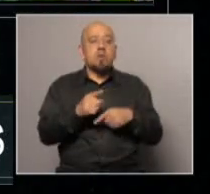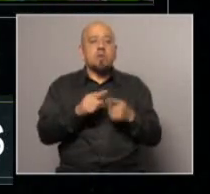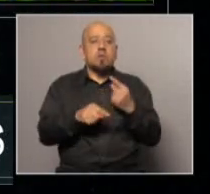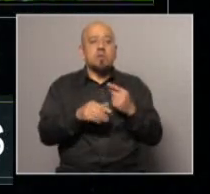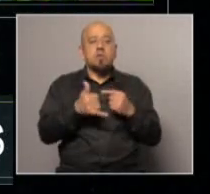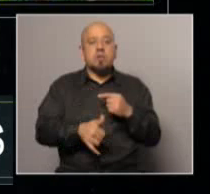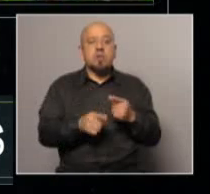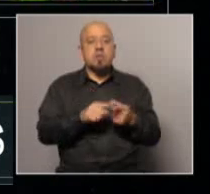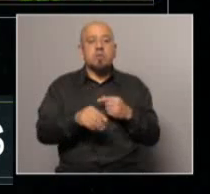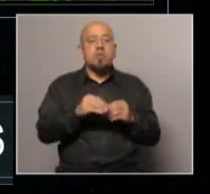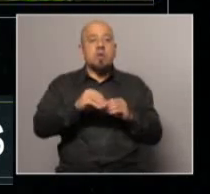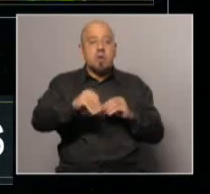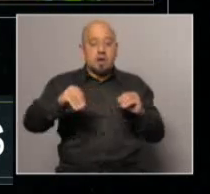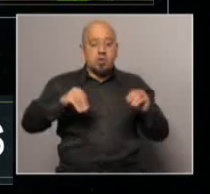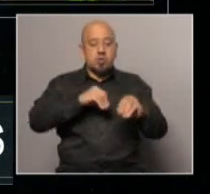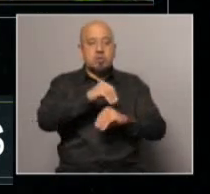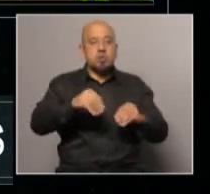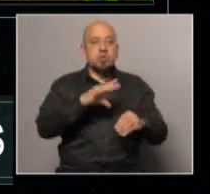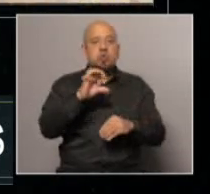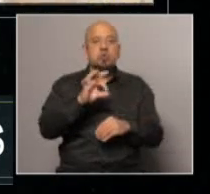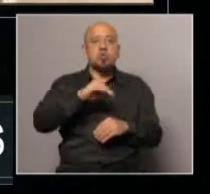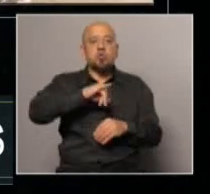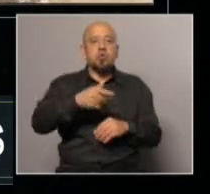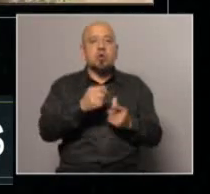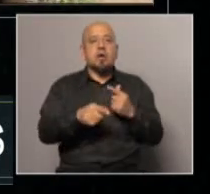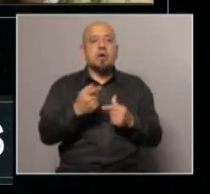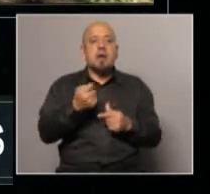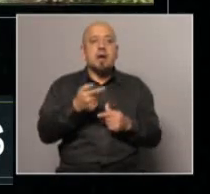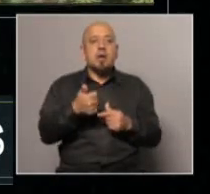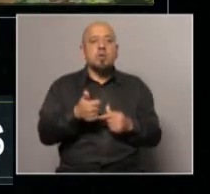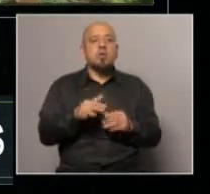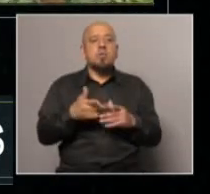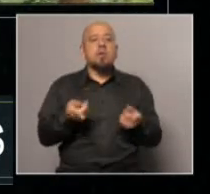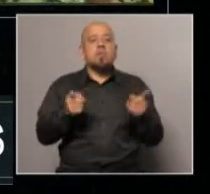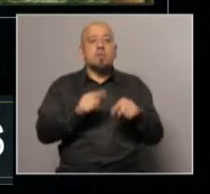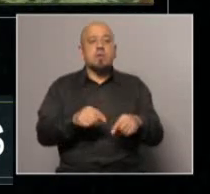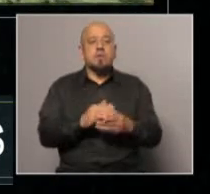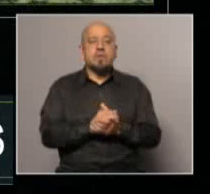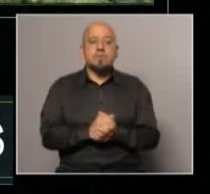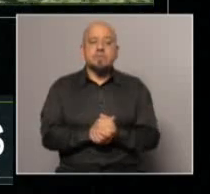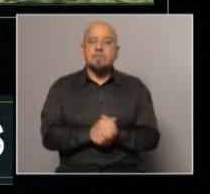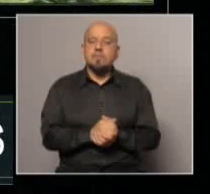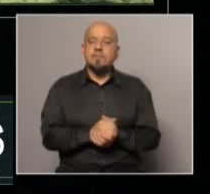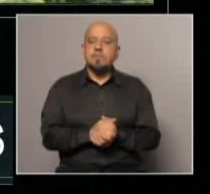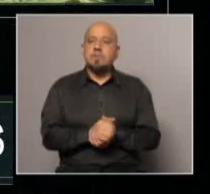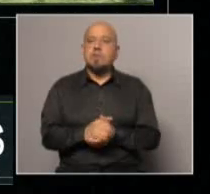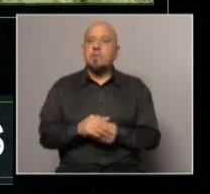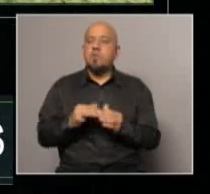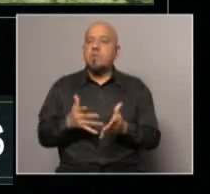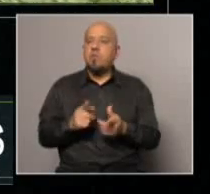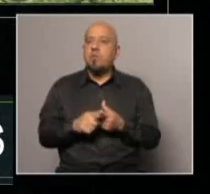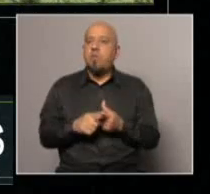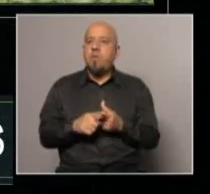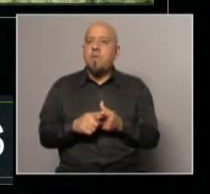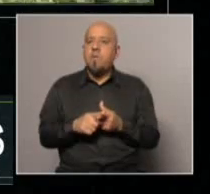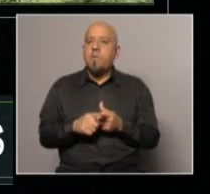como cultivo de rotación entre la soja o entre el arroz para recuperar esos suelos. ¿En qué condiciones están, perdón,